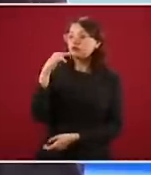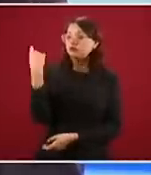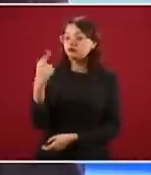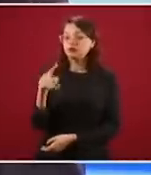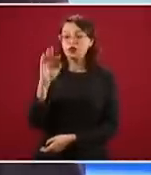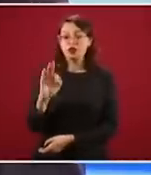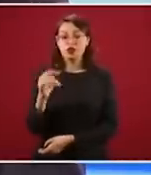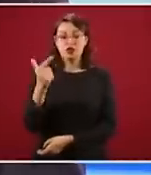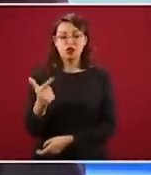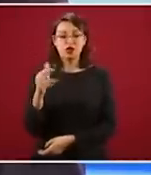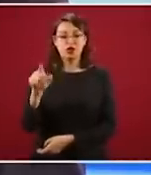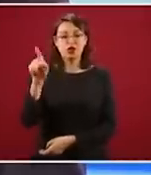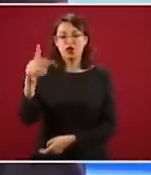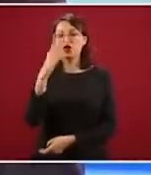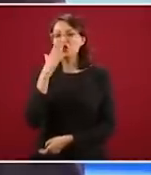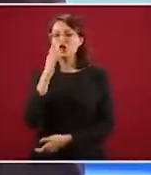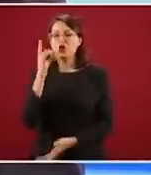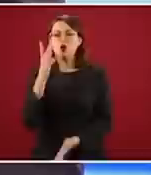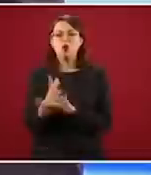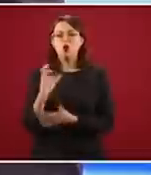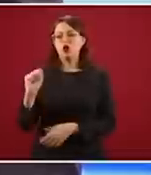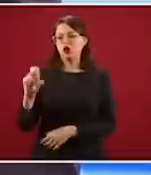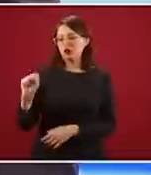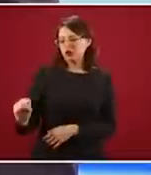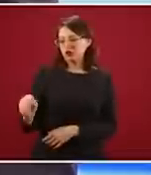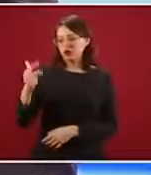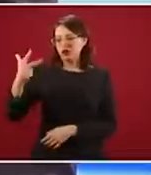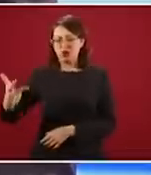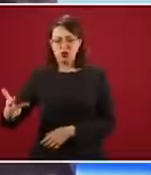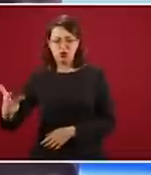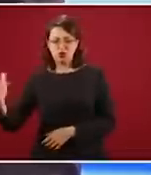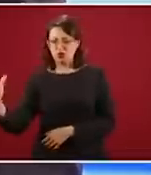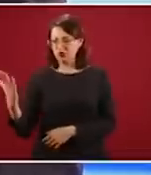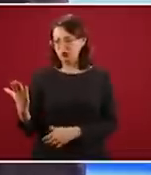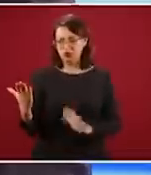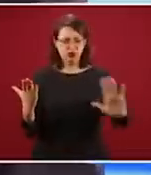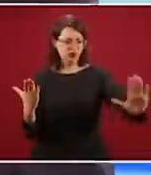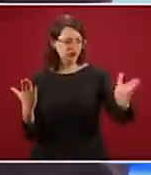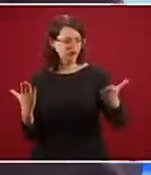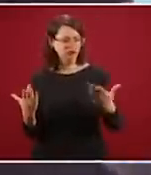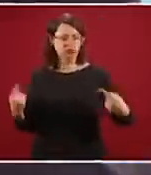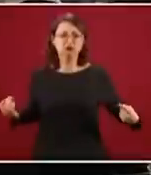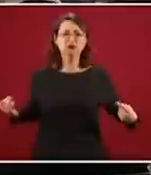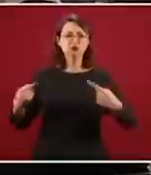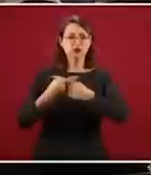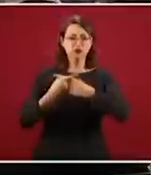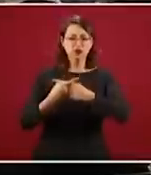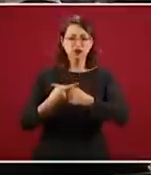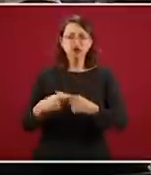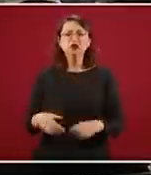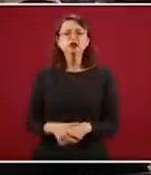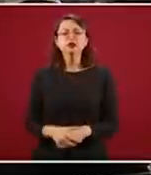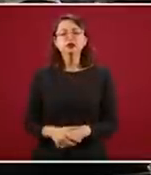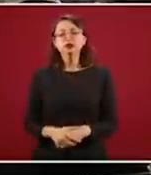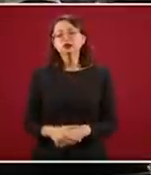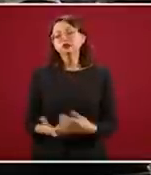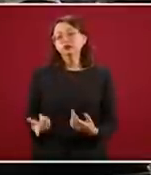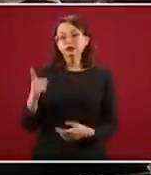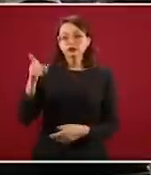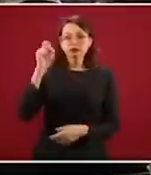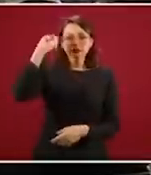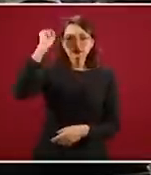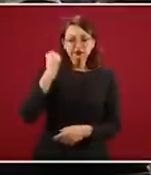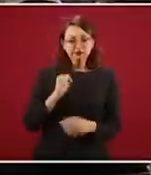General, en Sonora solo fueron 68. En el caso de Sinaloa, hablan de que subió el robo